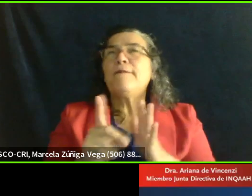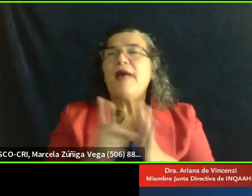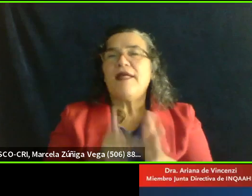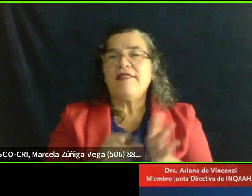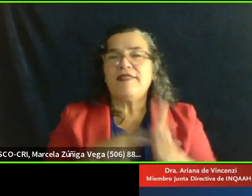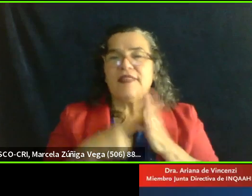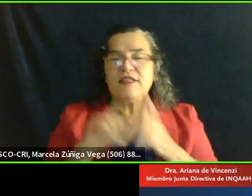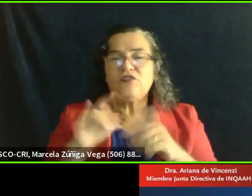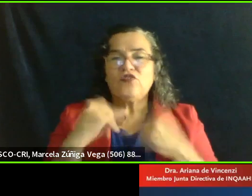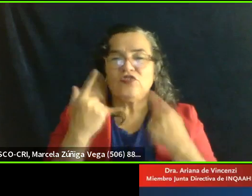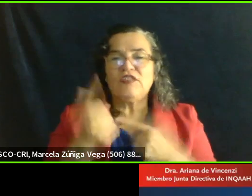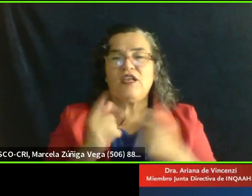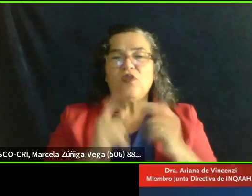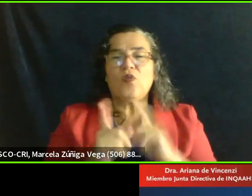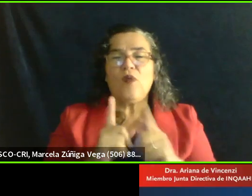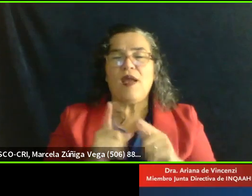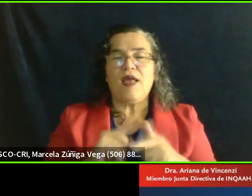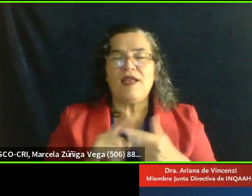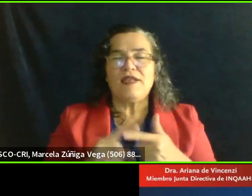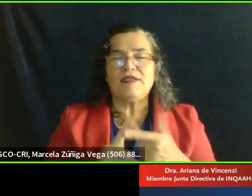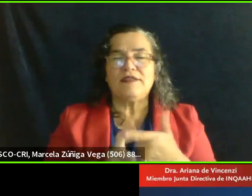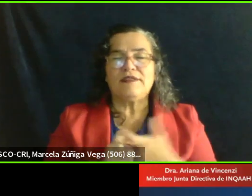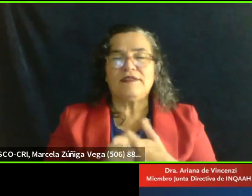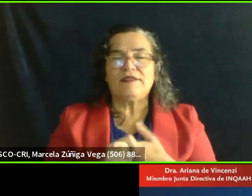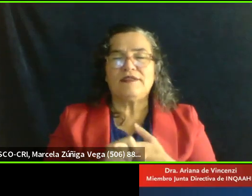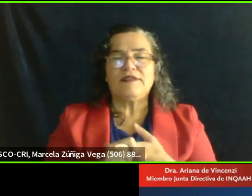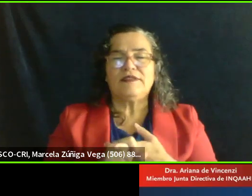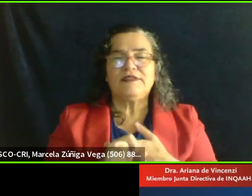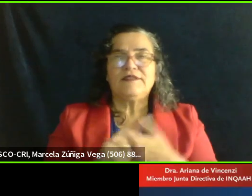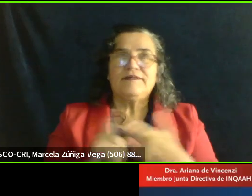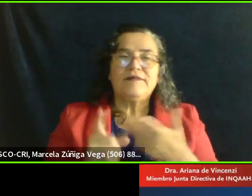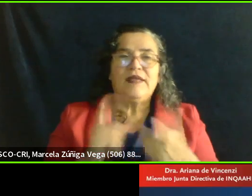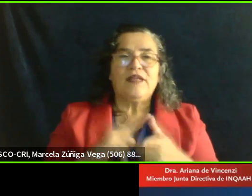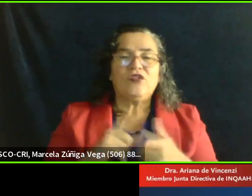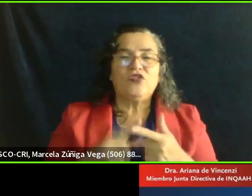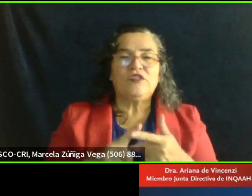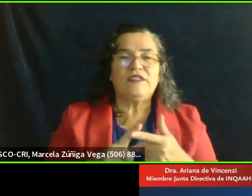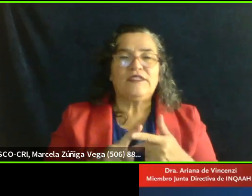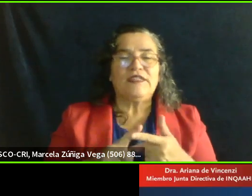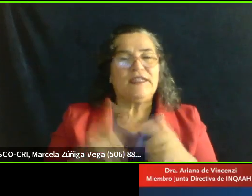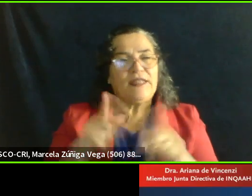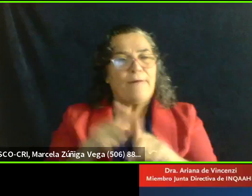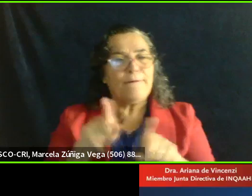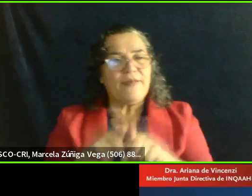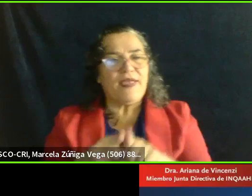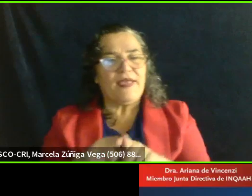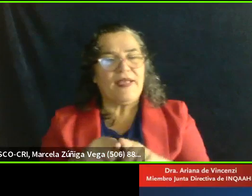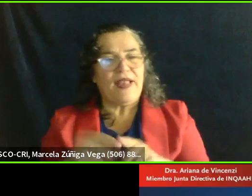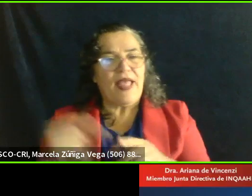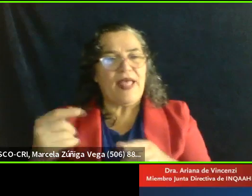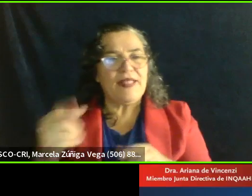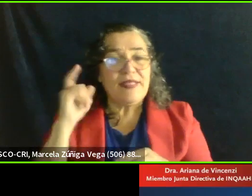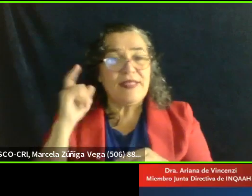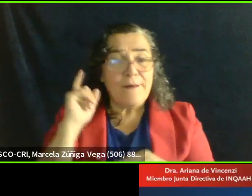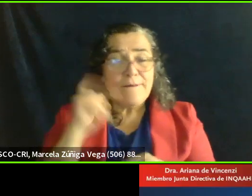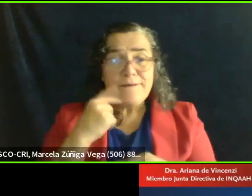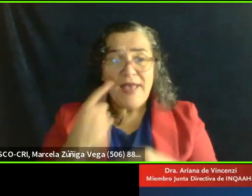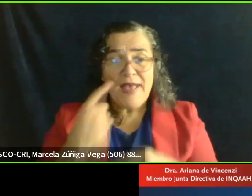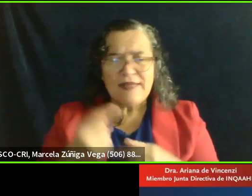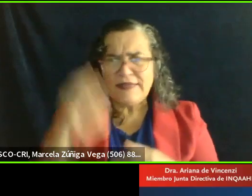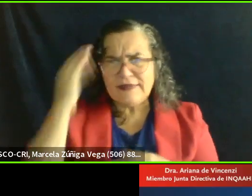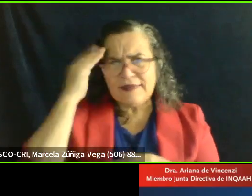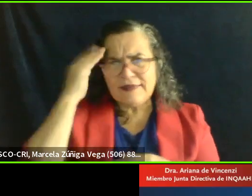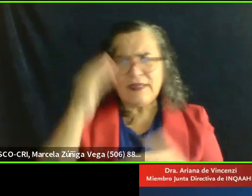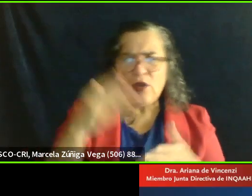mercado laboral, porque es un recorte muy, muy acotado, sino también las demandas del crecimiento del conocimiento y el avance de